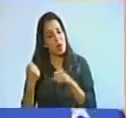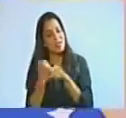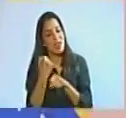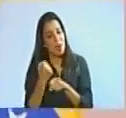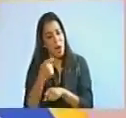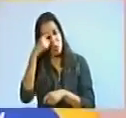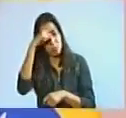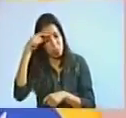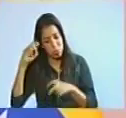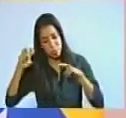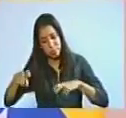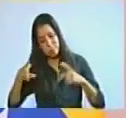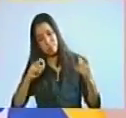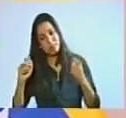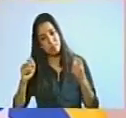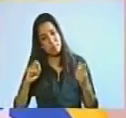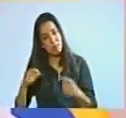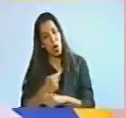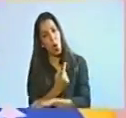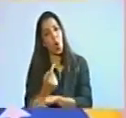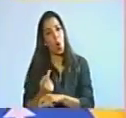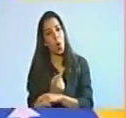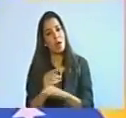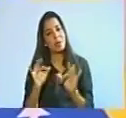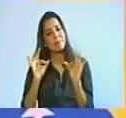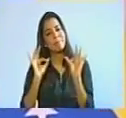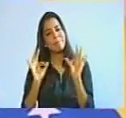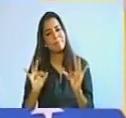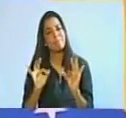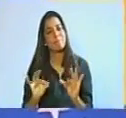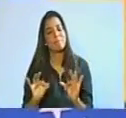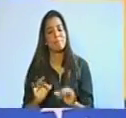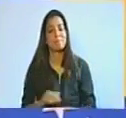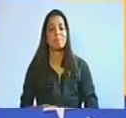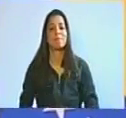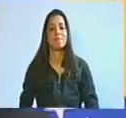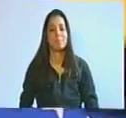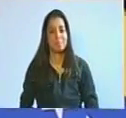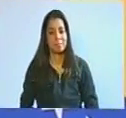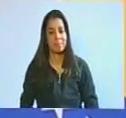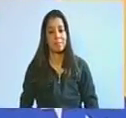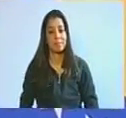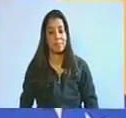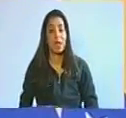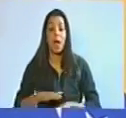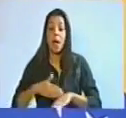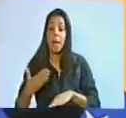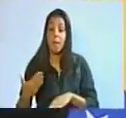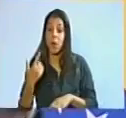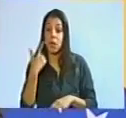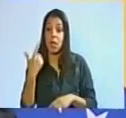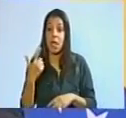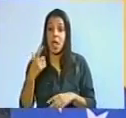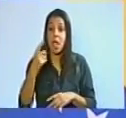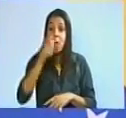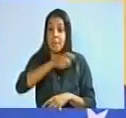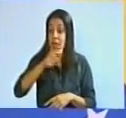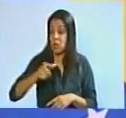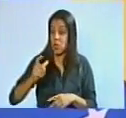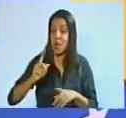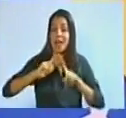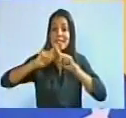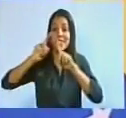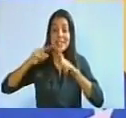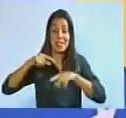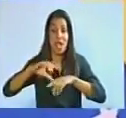triturada en unos debates extraordinarios en la Comisión de Economía, porque no todos los constituyentes piensan igual. frente a los